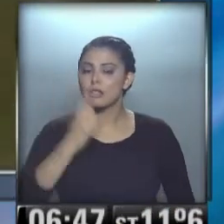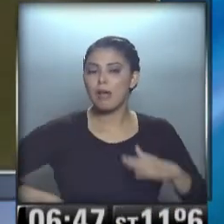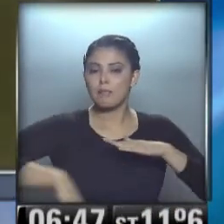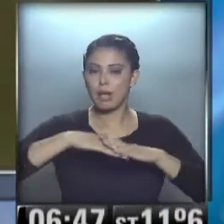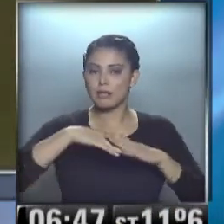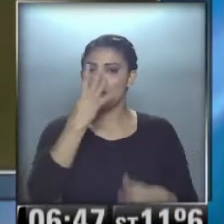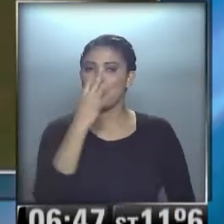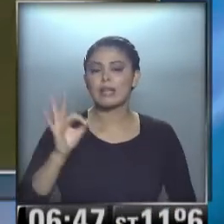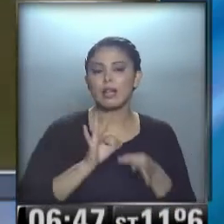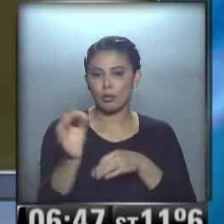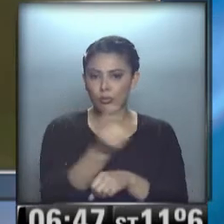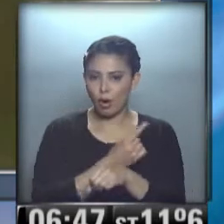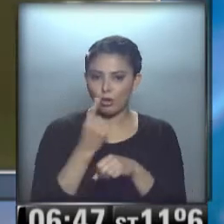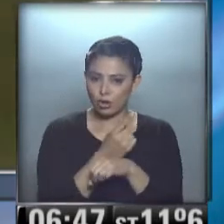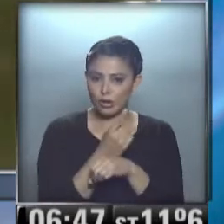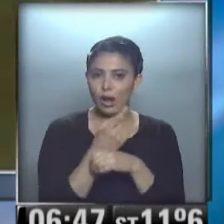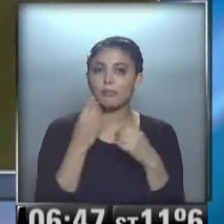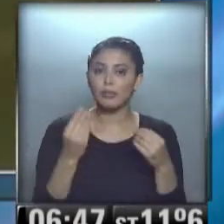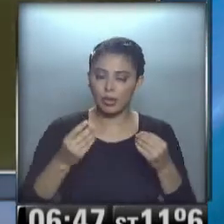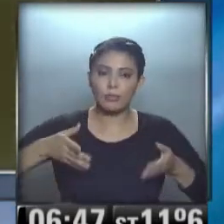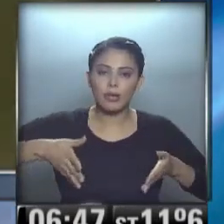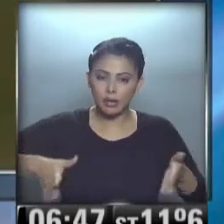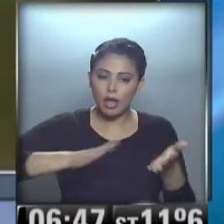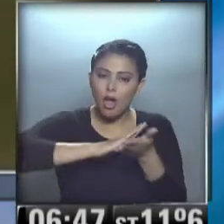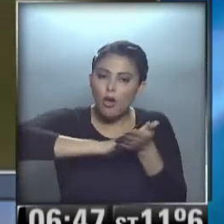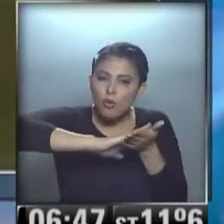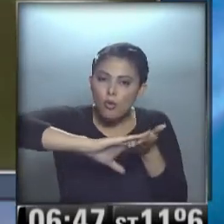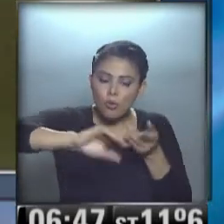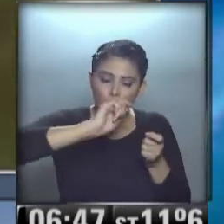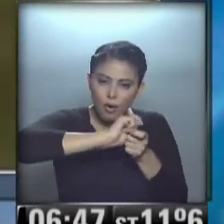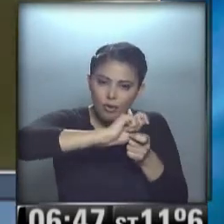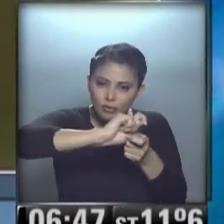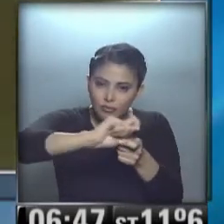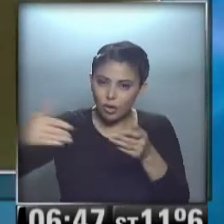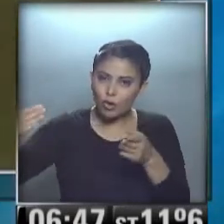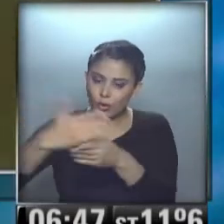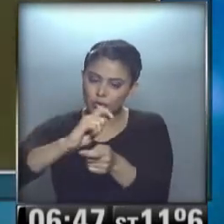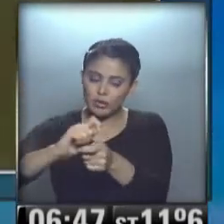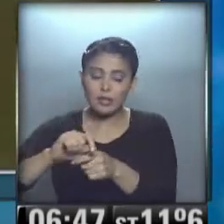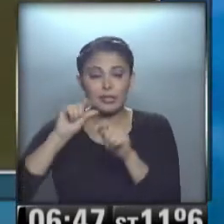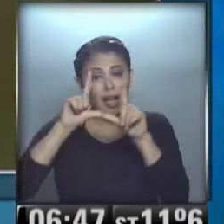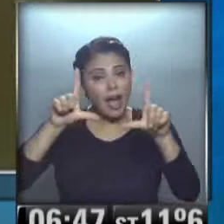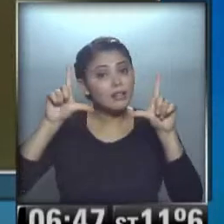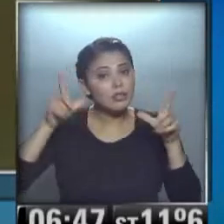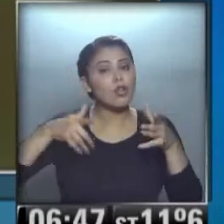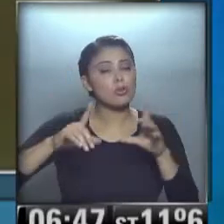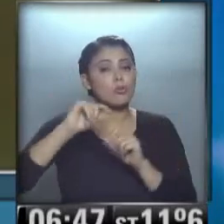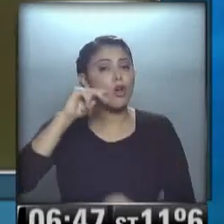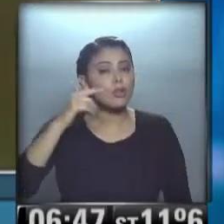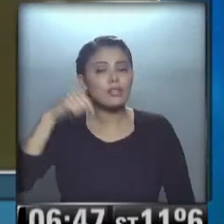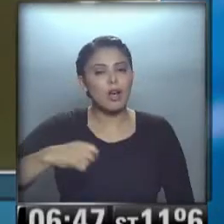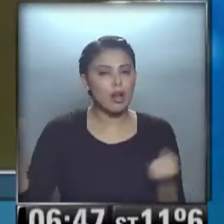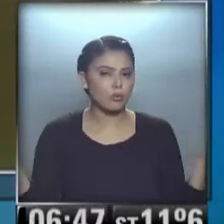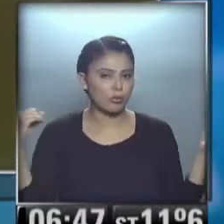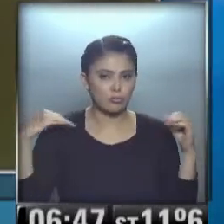kilómetros por hora. Se está construyendo nuevas intersecciones, nuevos cruces, así que por supuesto estar atentos con la ruta 3, que hasta ahora tiene mucho